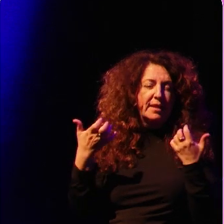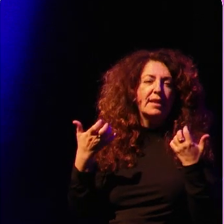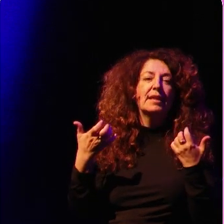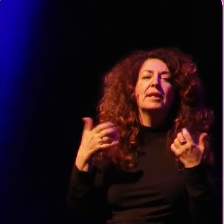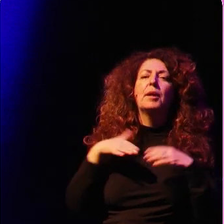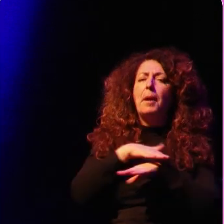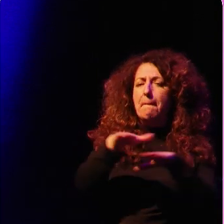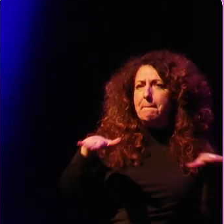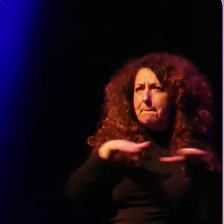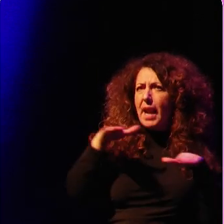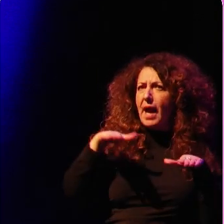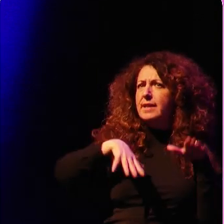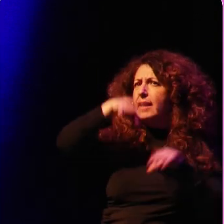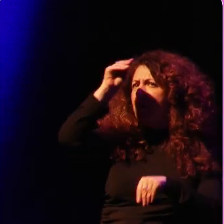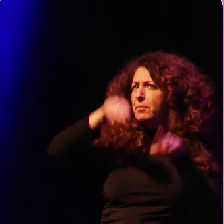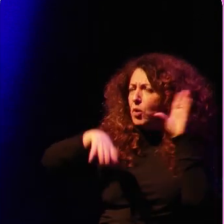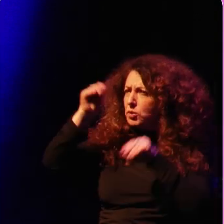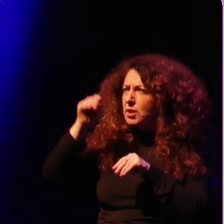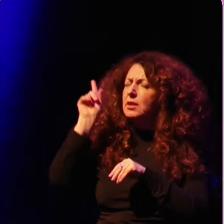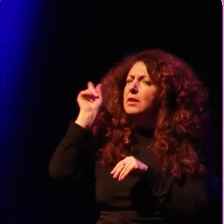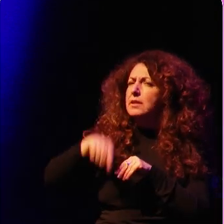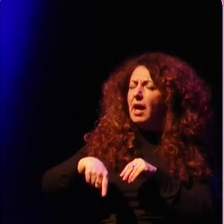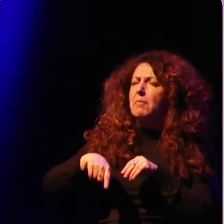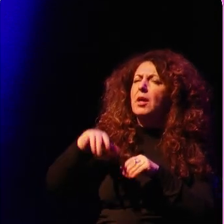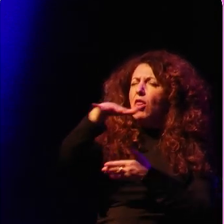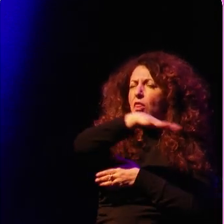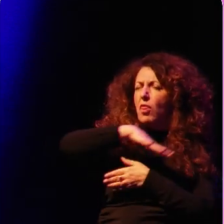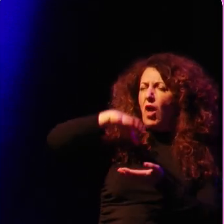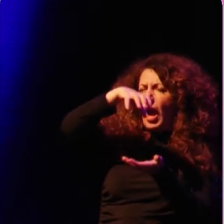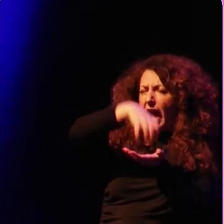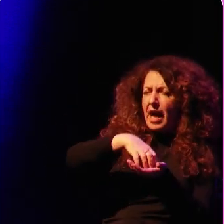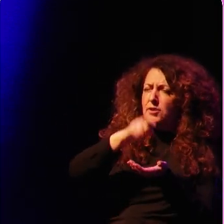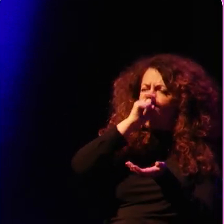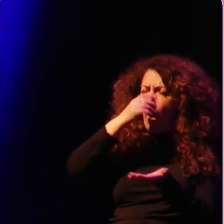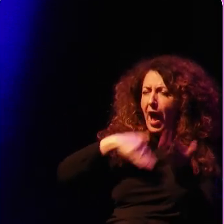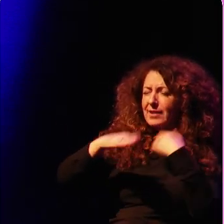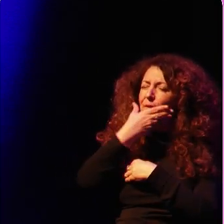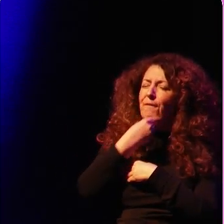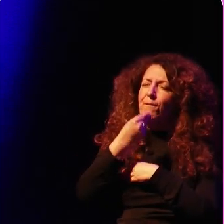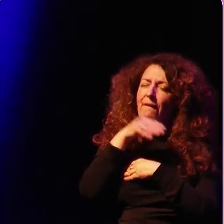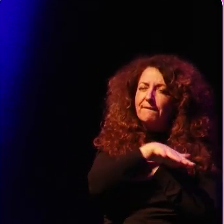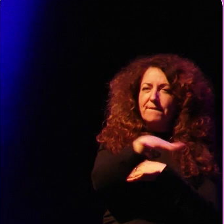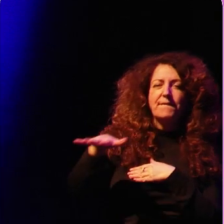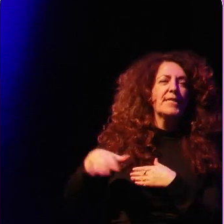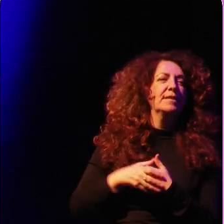Tiene playa, montaña y un bonito y cuidado casco antiguo.